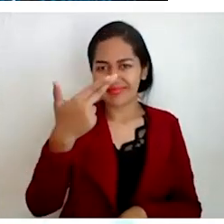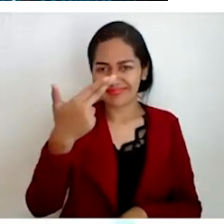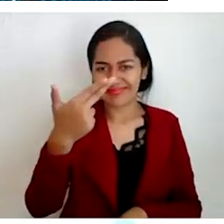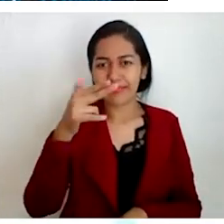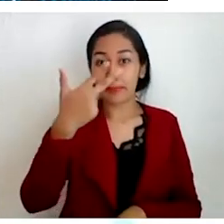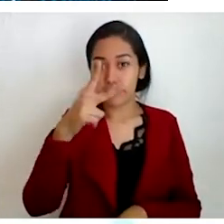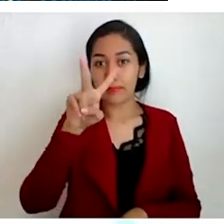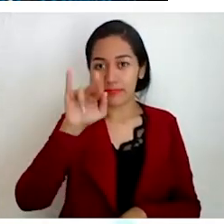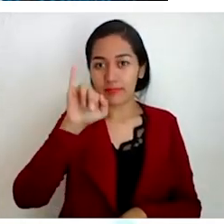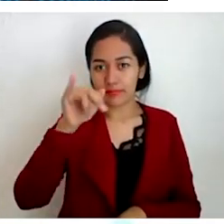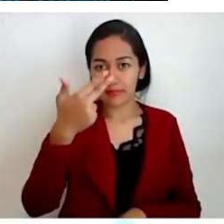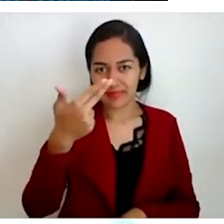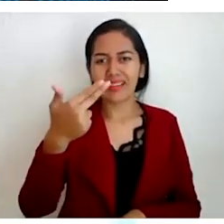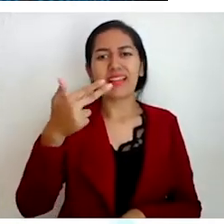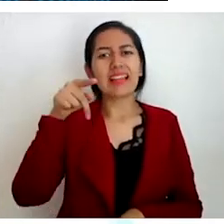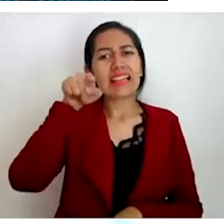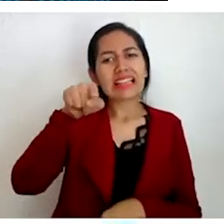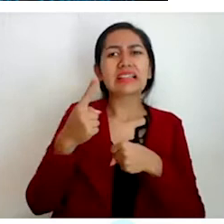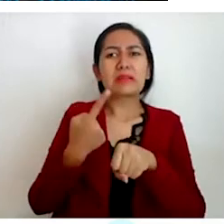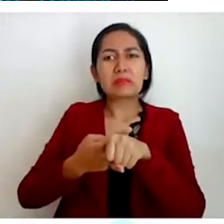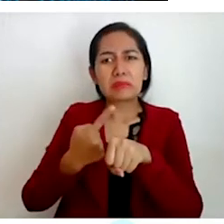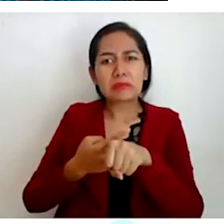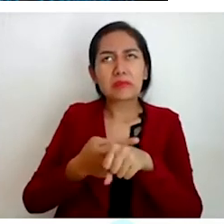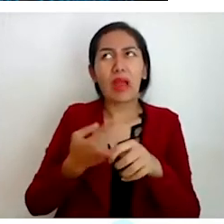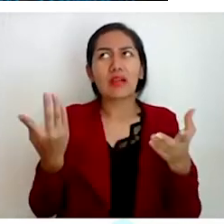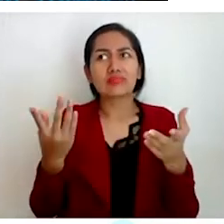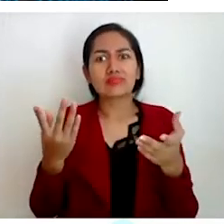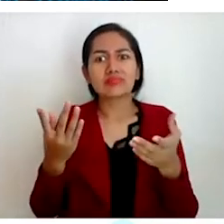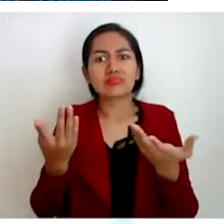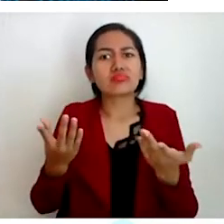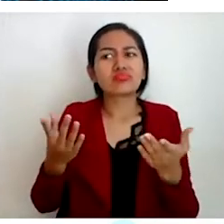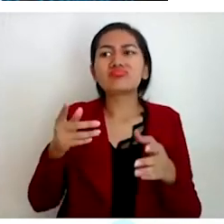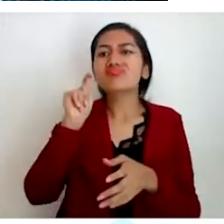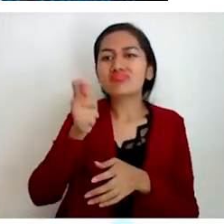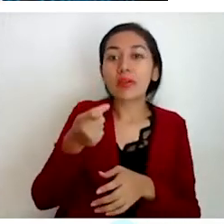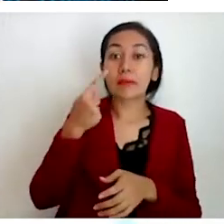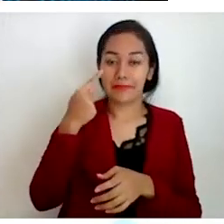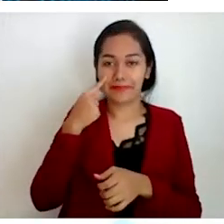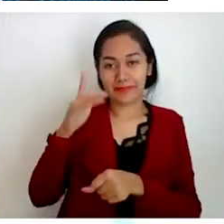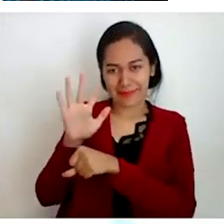emblemáticas, una vez más la doble moral al estilo gringo con la película Filadelfia, donde